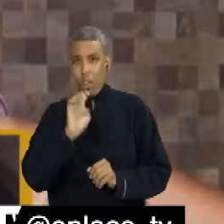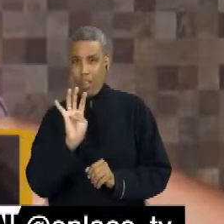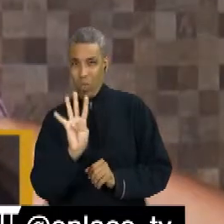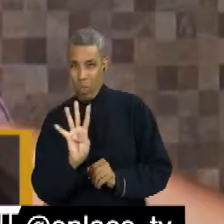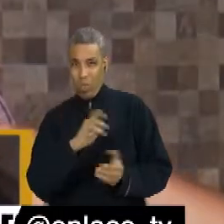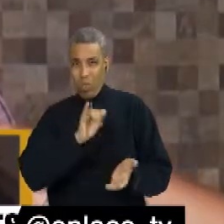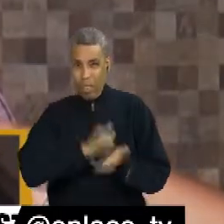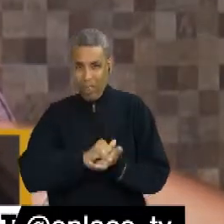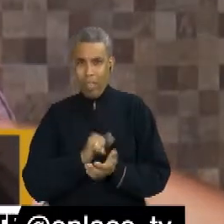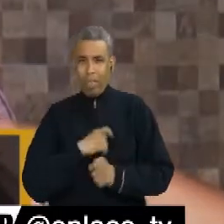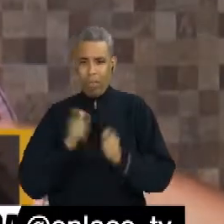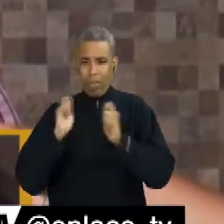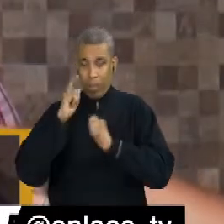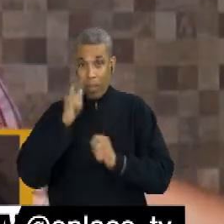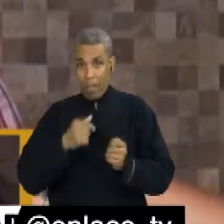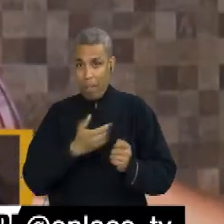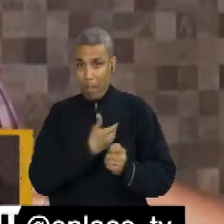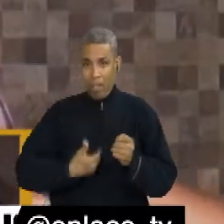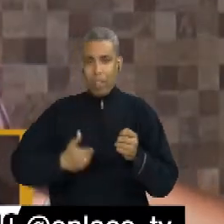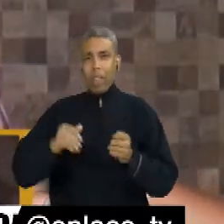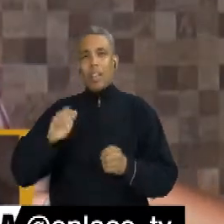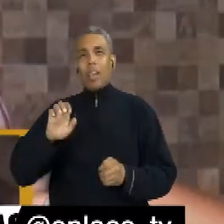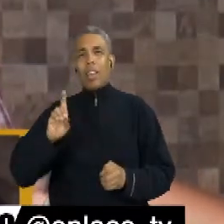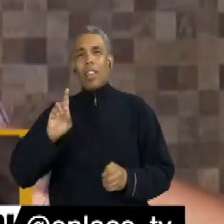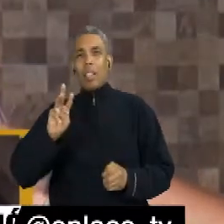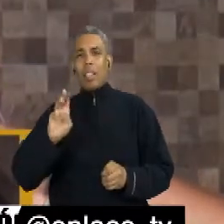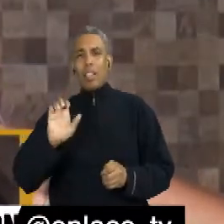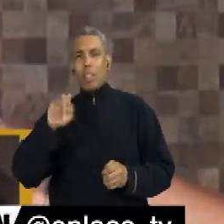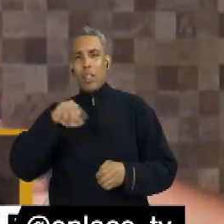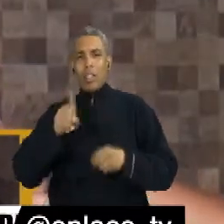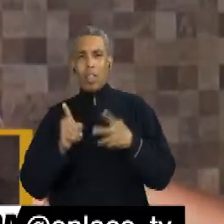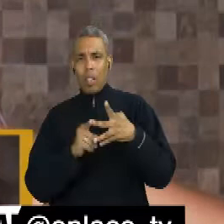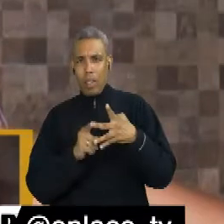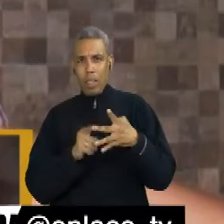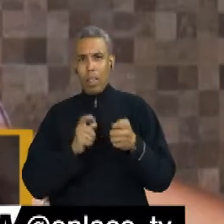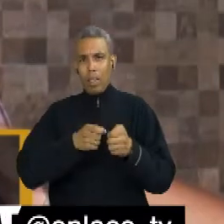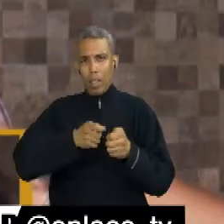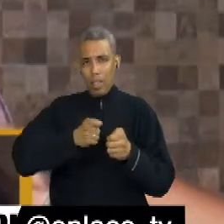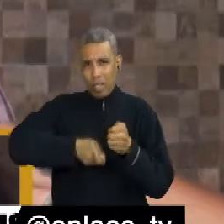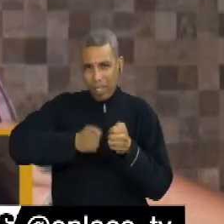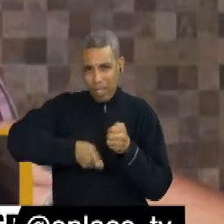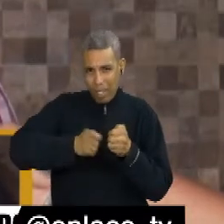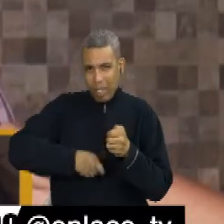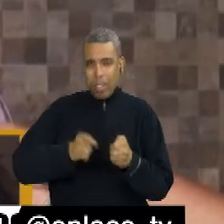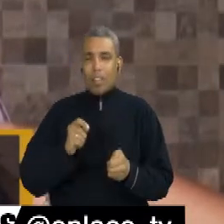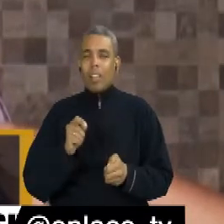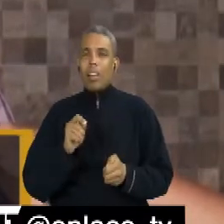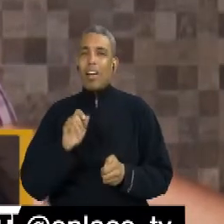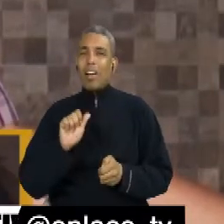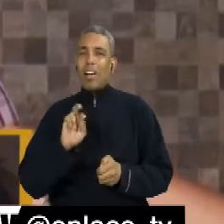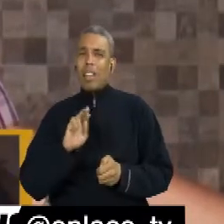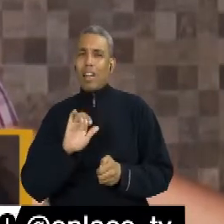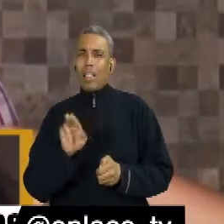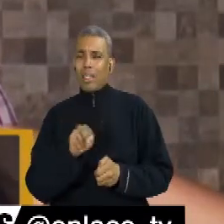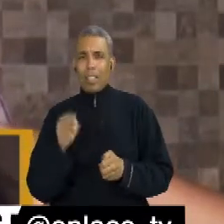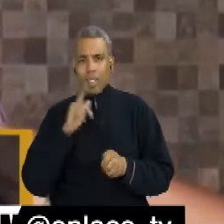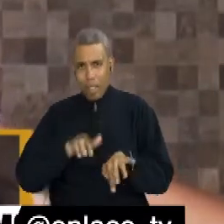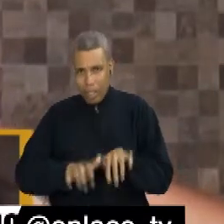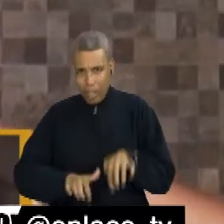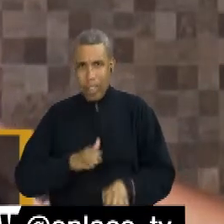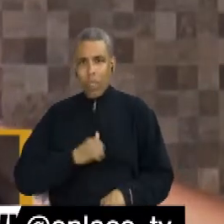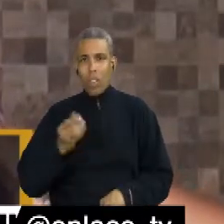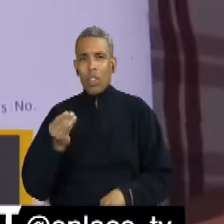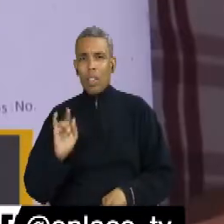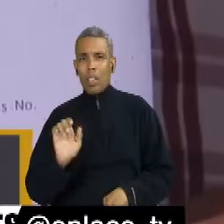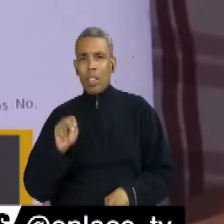Corena, tesorera Díaz Ariza, secretario Ricardo Quintero y fiscal Erwin